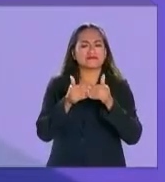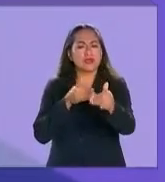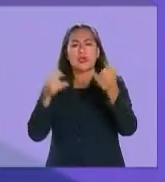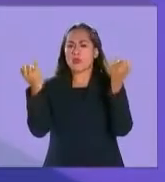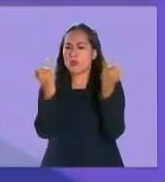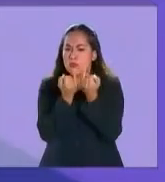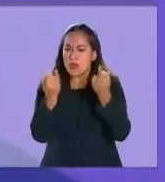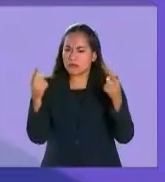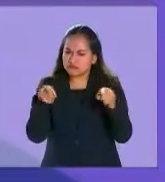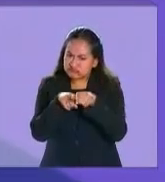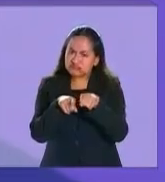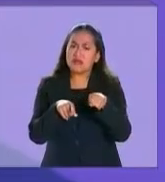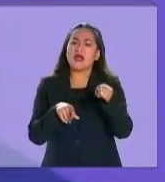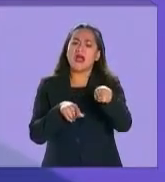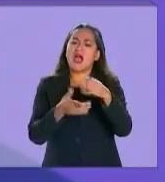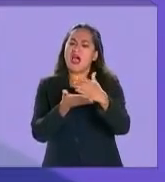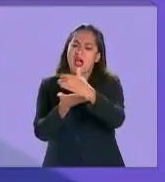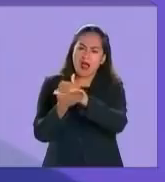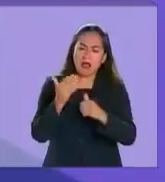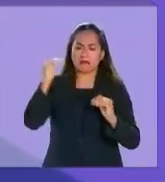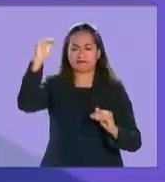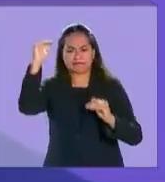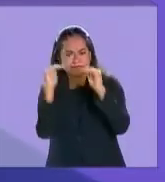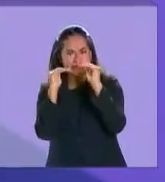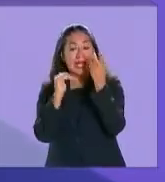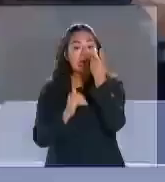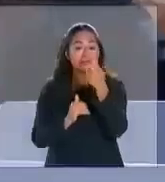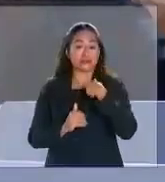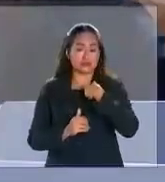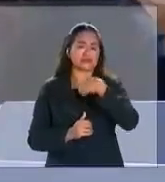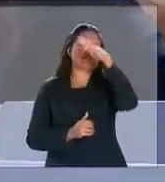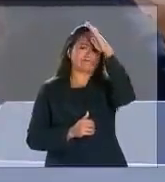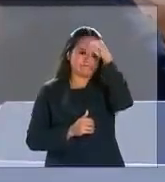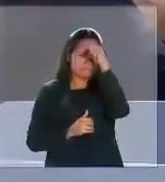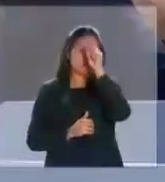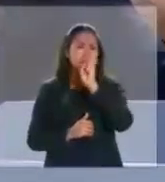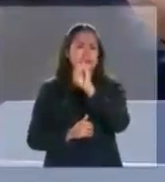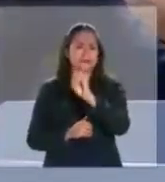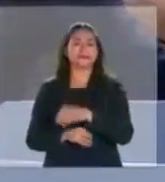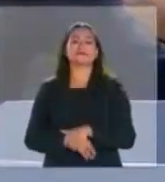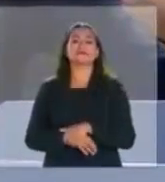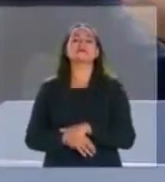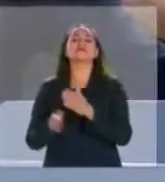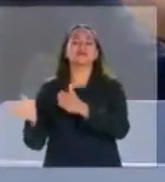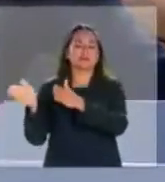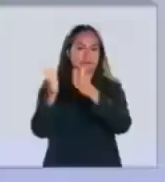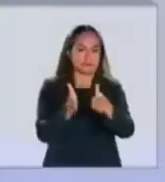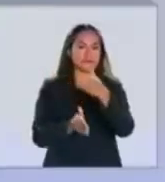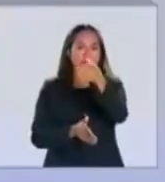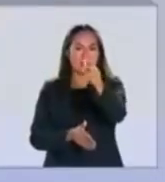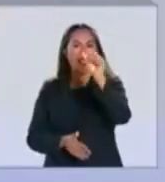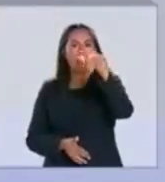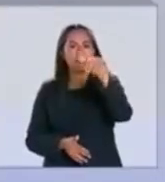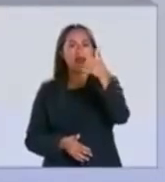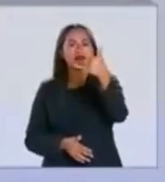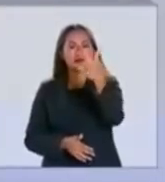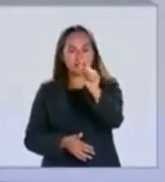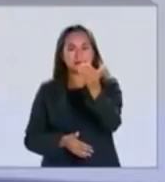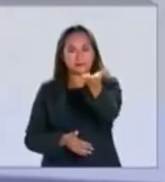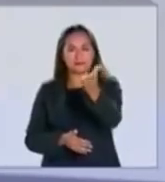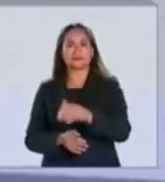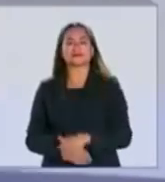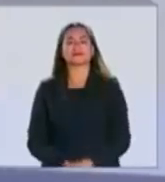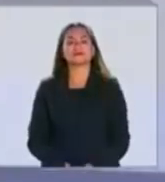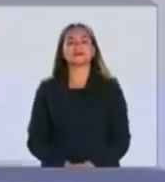salario entonces yo estoy de acuerdo en este punto gracias candidato a candidato anaya con mucho gusto estimado jaime estás mal